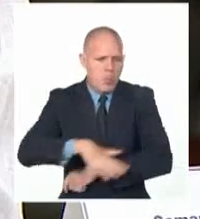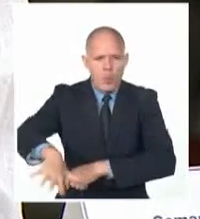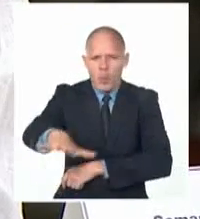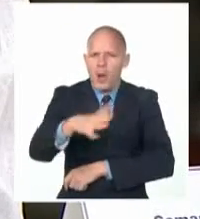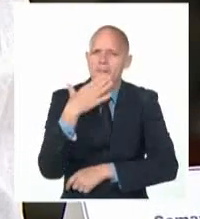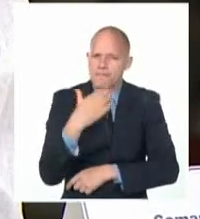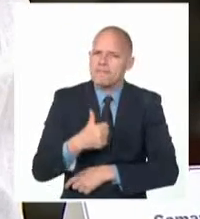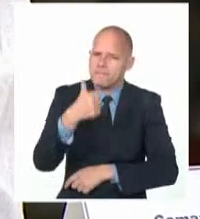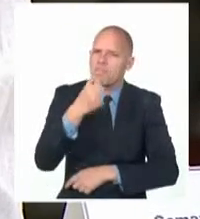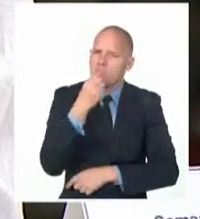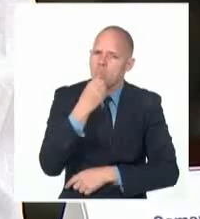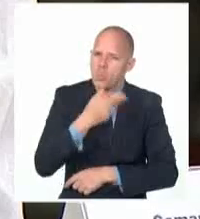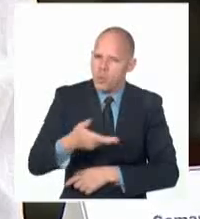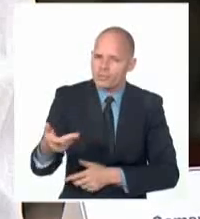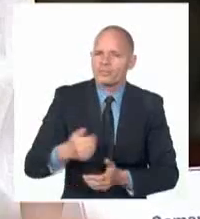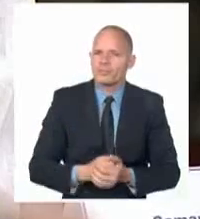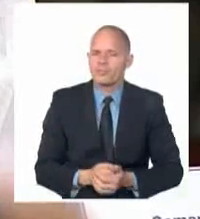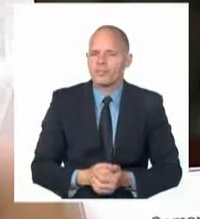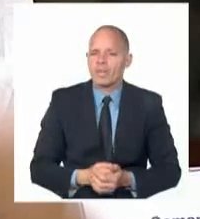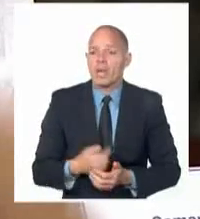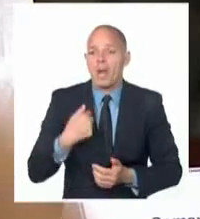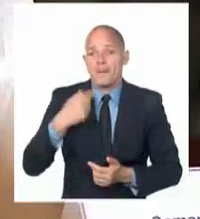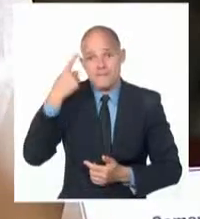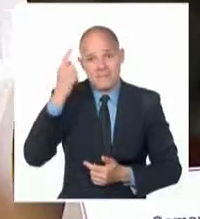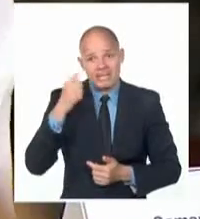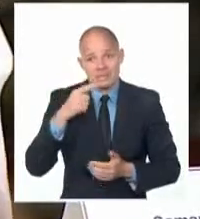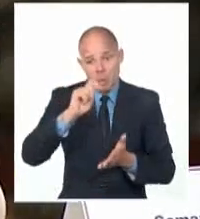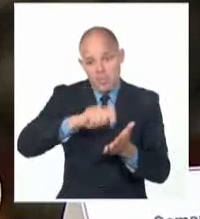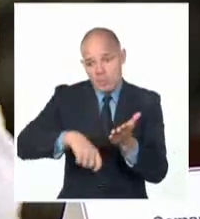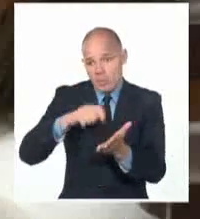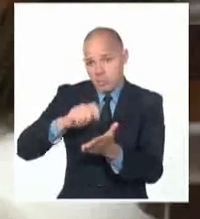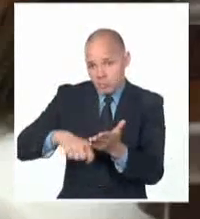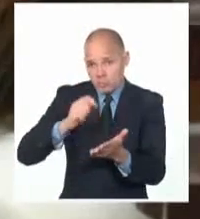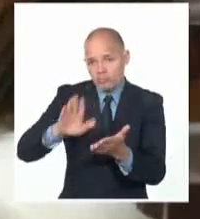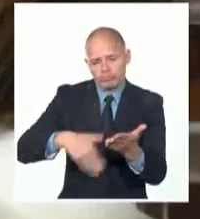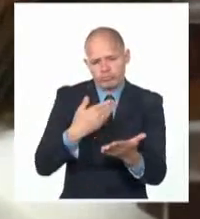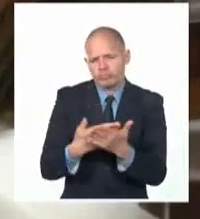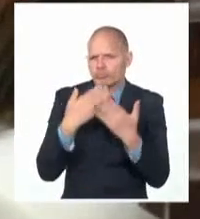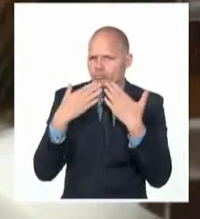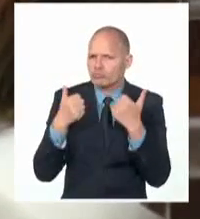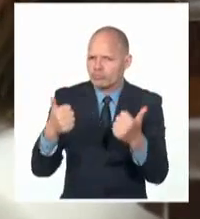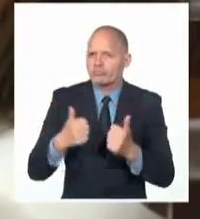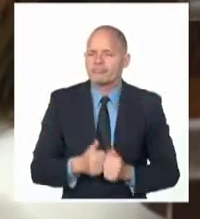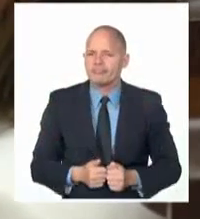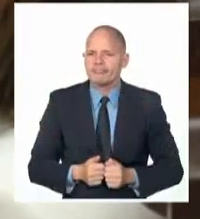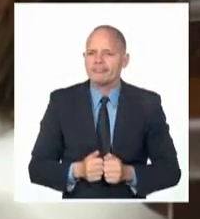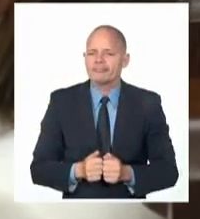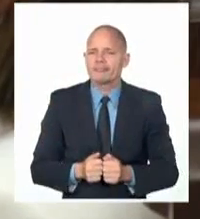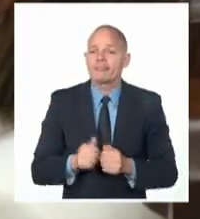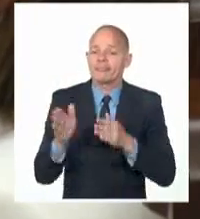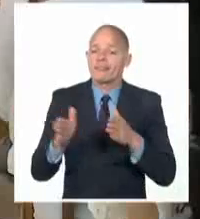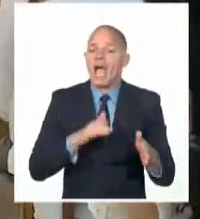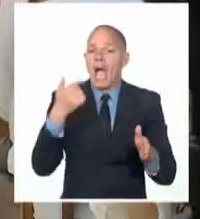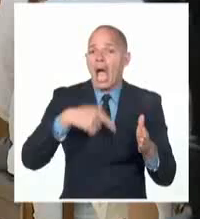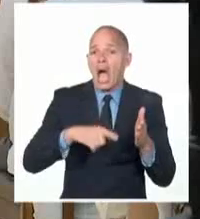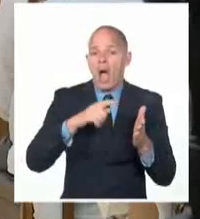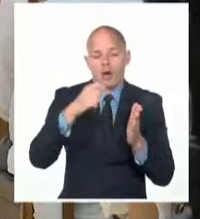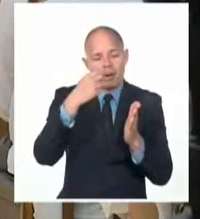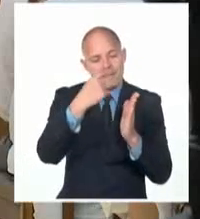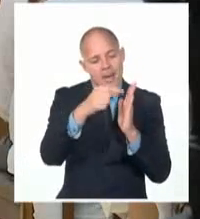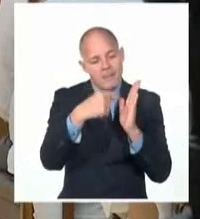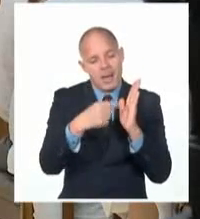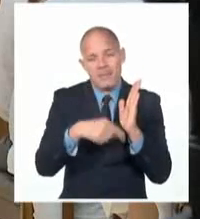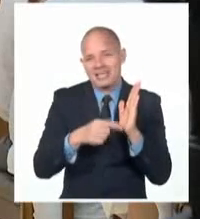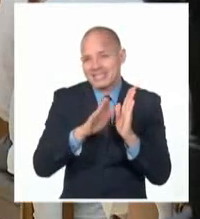aportes importantes de los acuerdos que hemos suscrito acá. Además, se avanzó en el primer punto de la agenda de paz con el ELN,